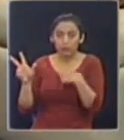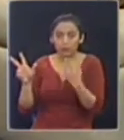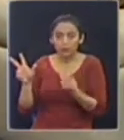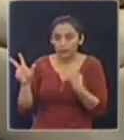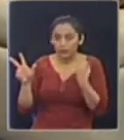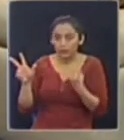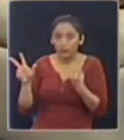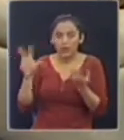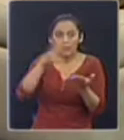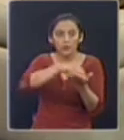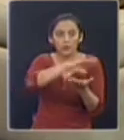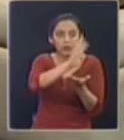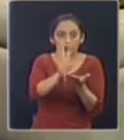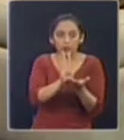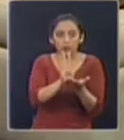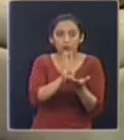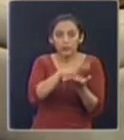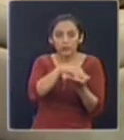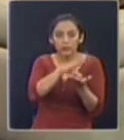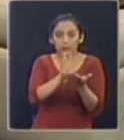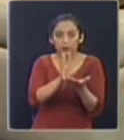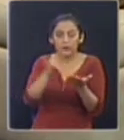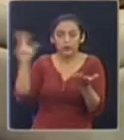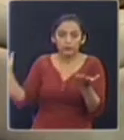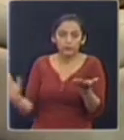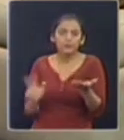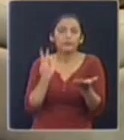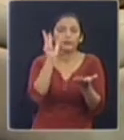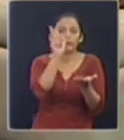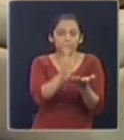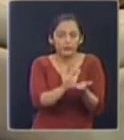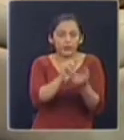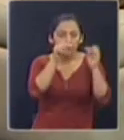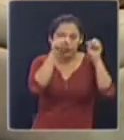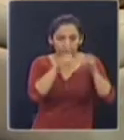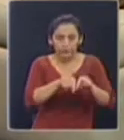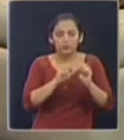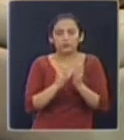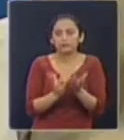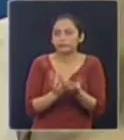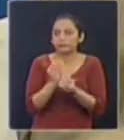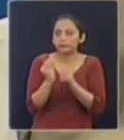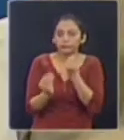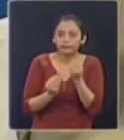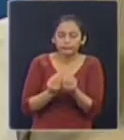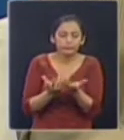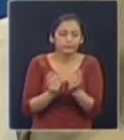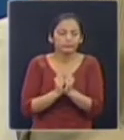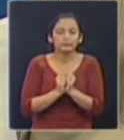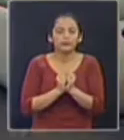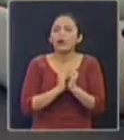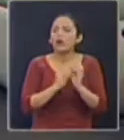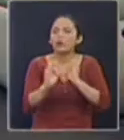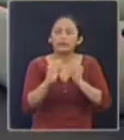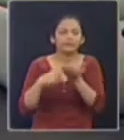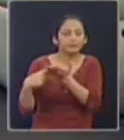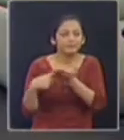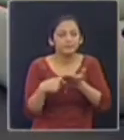a la Asamblea. Antes era el Congreso, ahora la Asamblea Nacional. Y esa Asamblea tiene que definir quién es